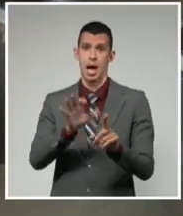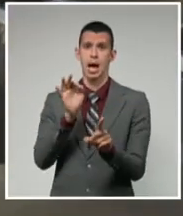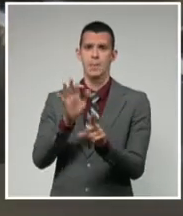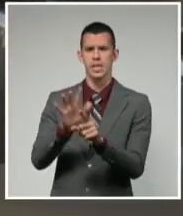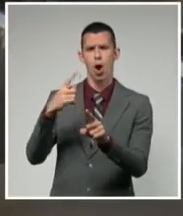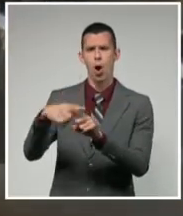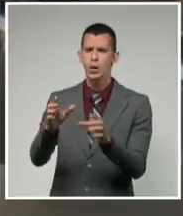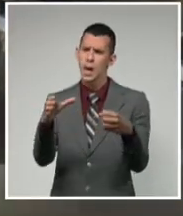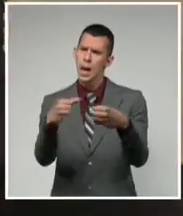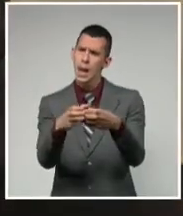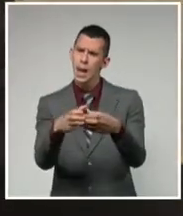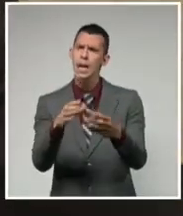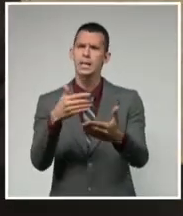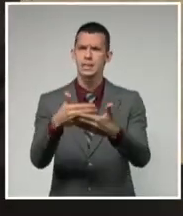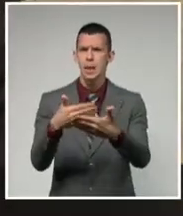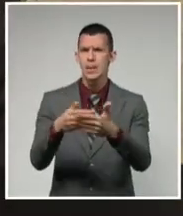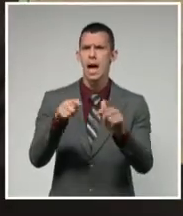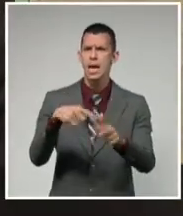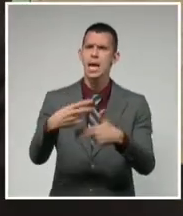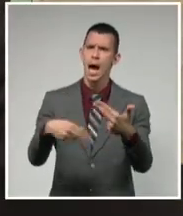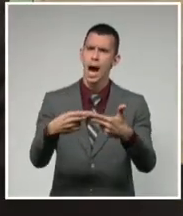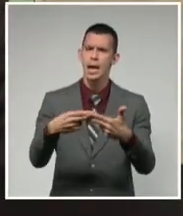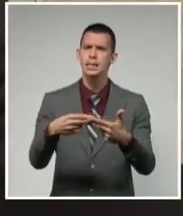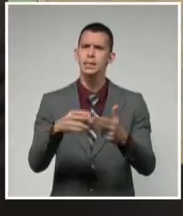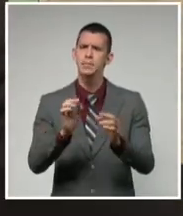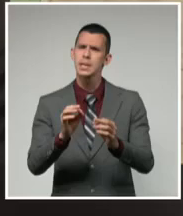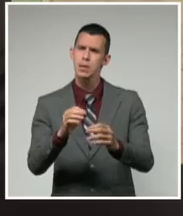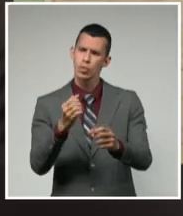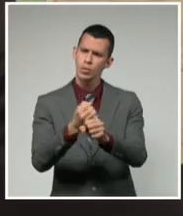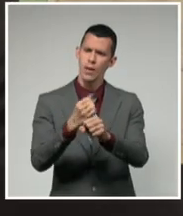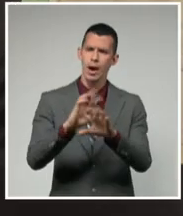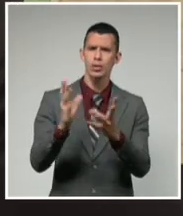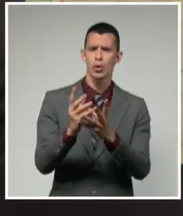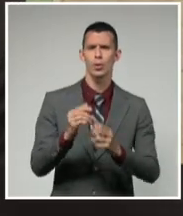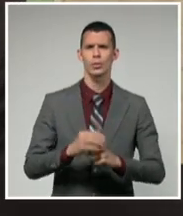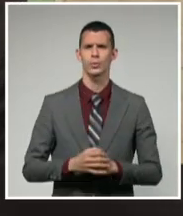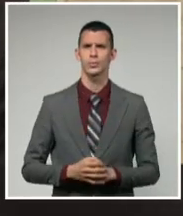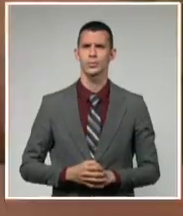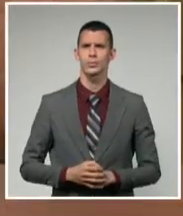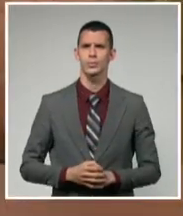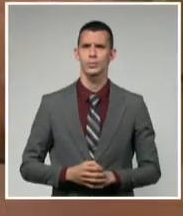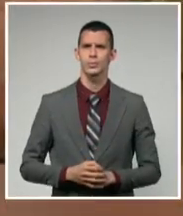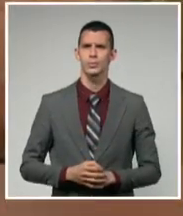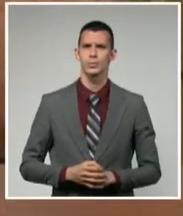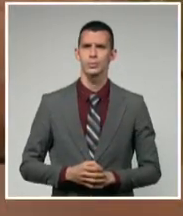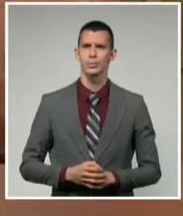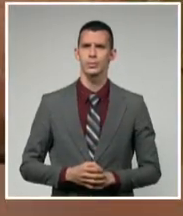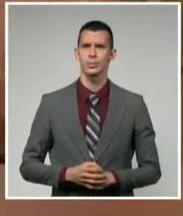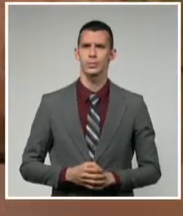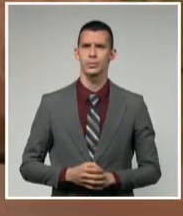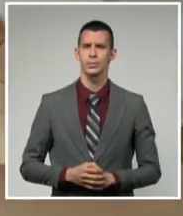mini industria en el municipio de Colombia. Desde Las Tunas, Gianni López Brito, Sistema Informativo de